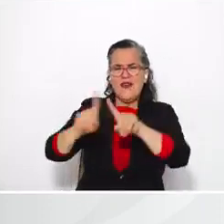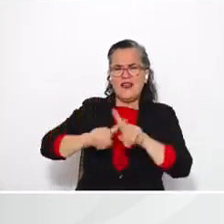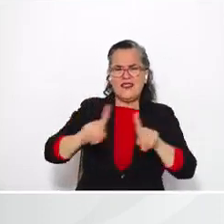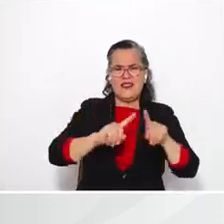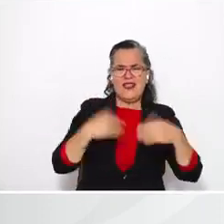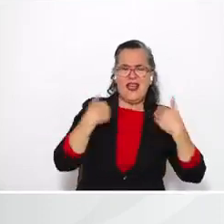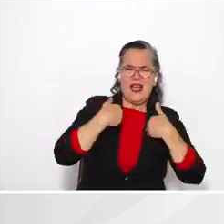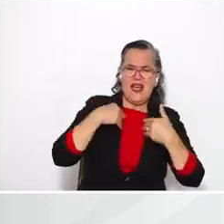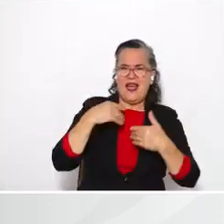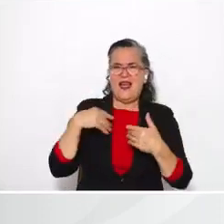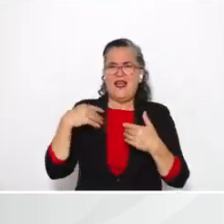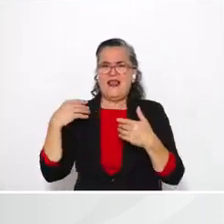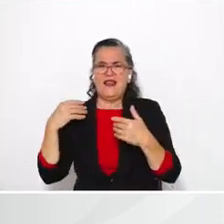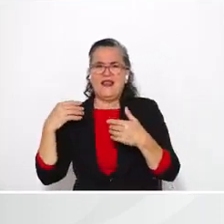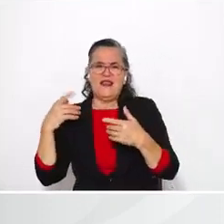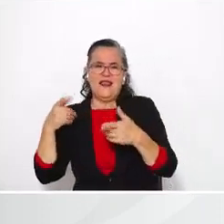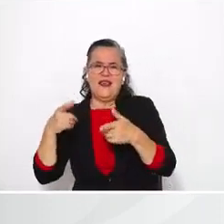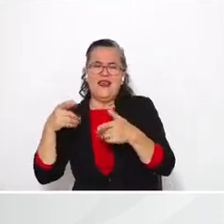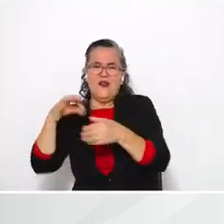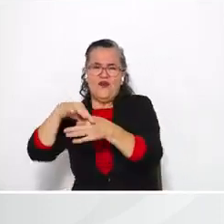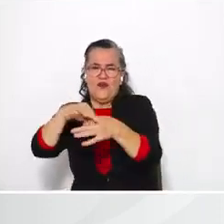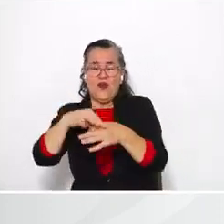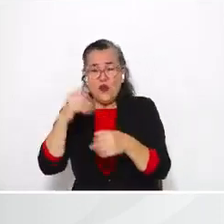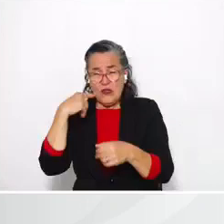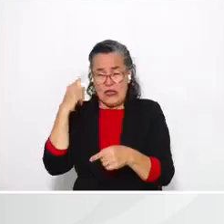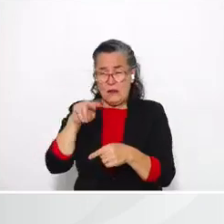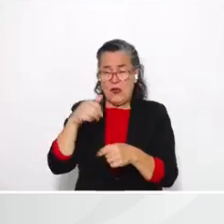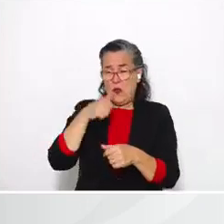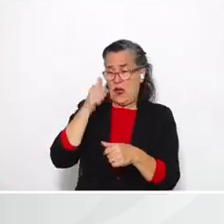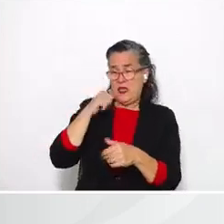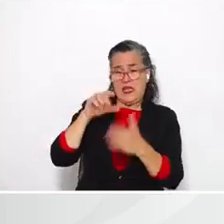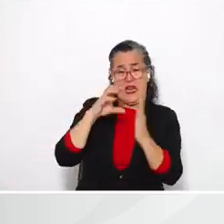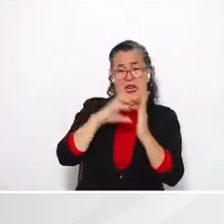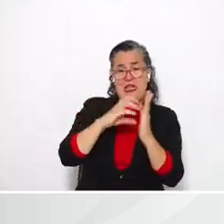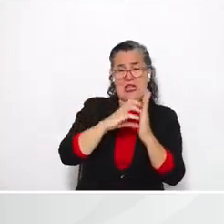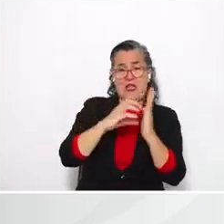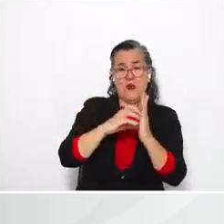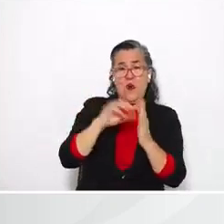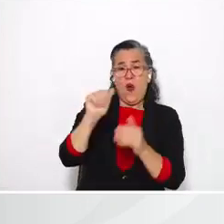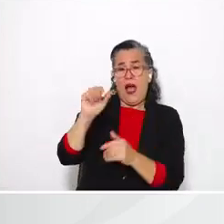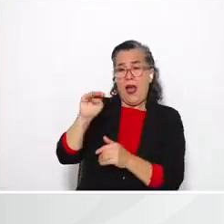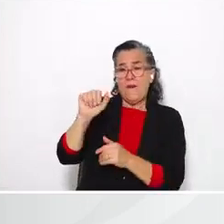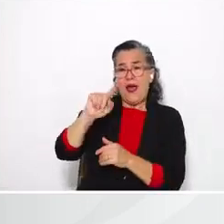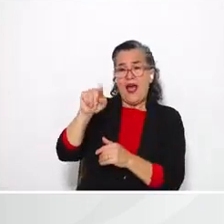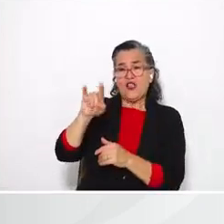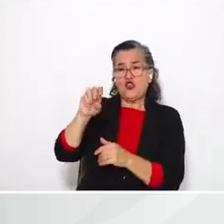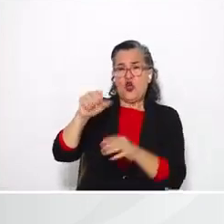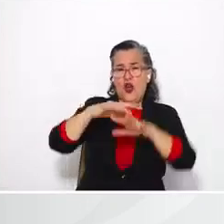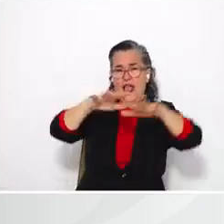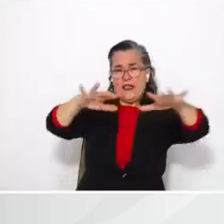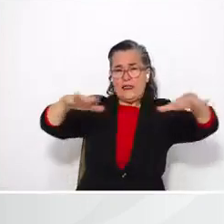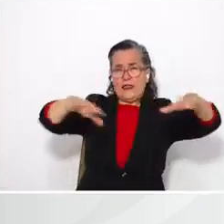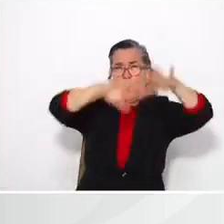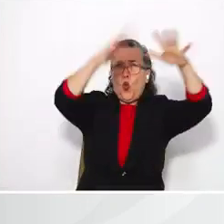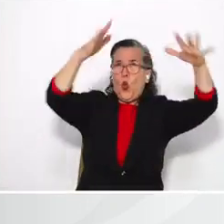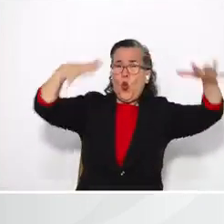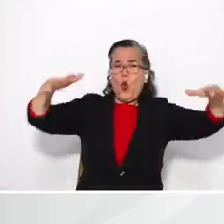un artículo que salió ayer o antier sobre el Amazonas que es un pulmón del mundo, lo estamos también